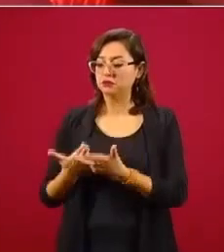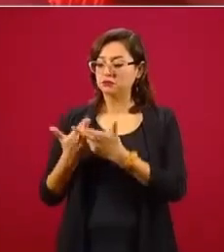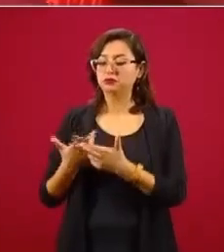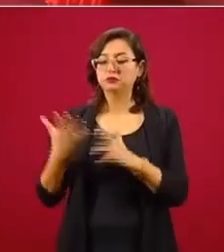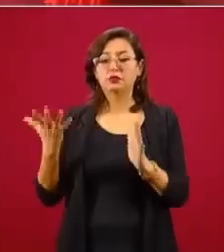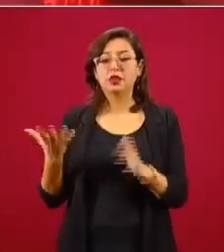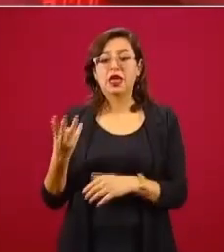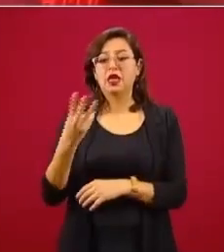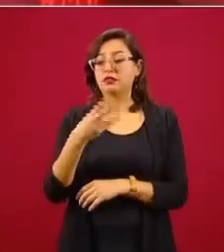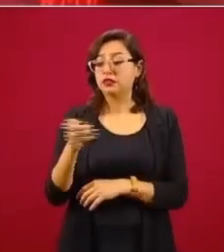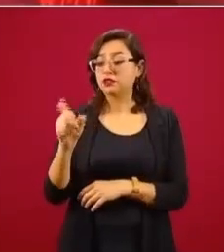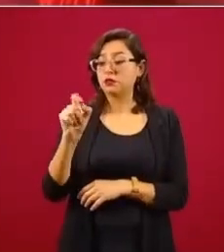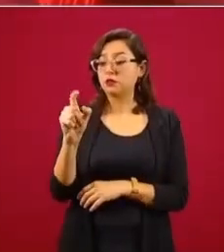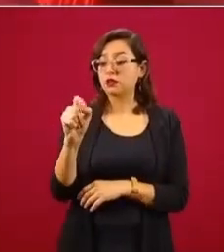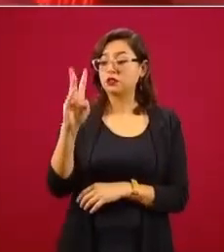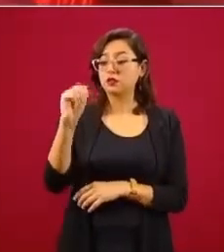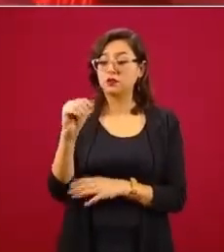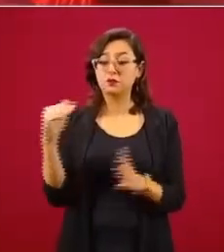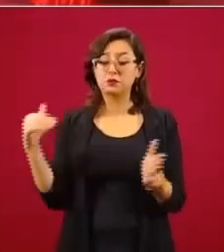329.000